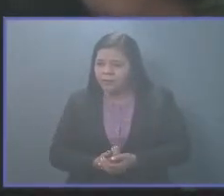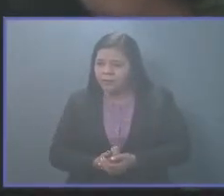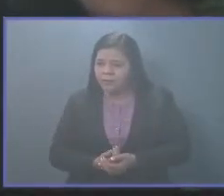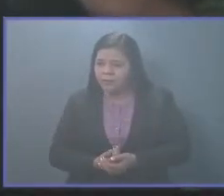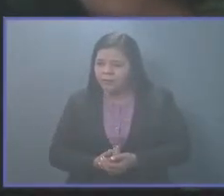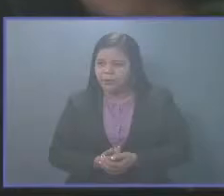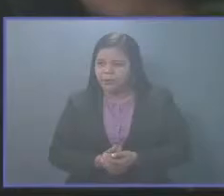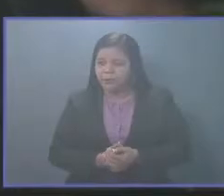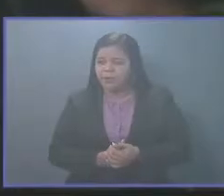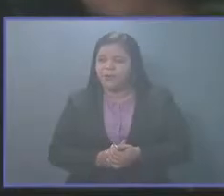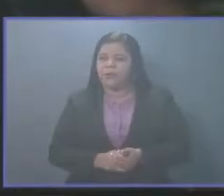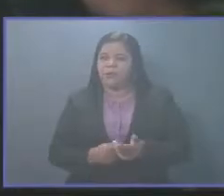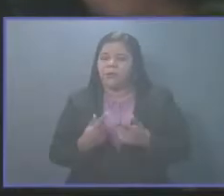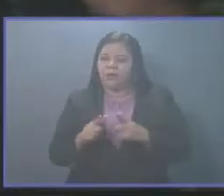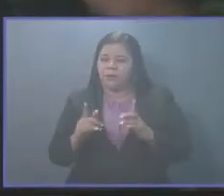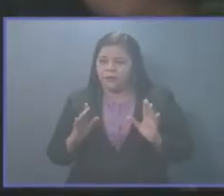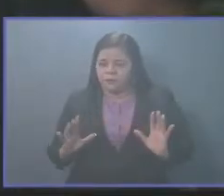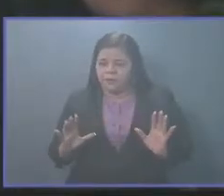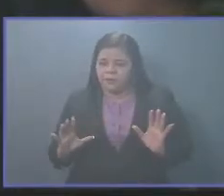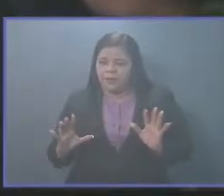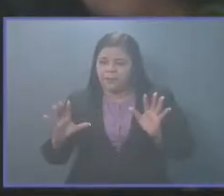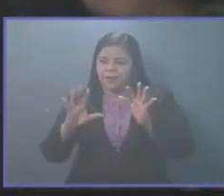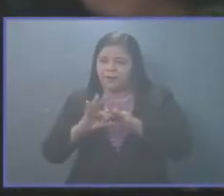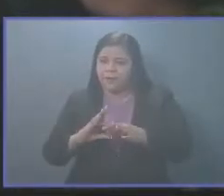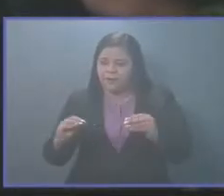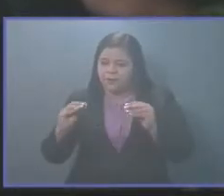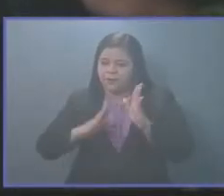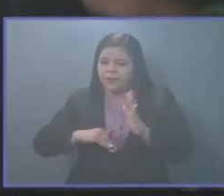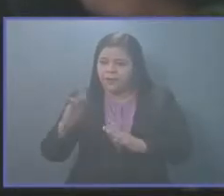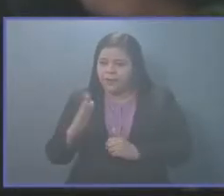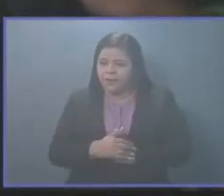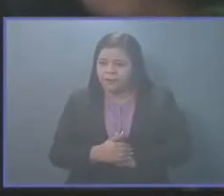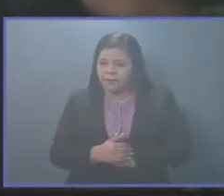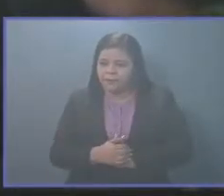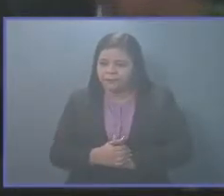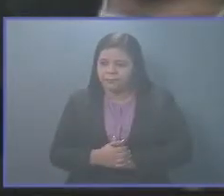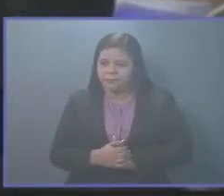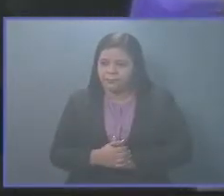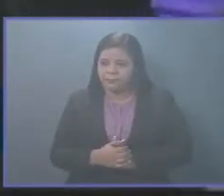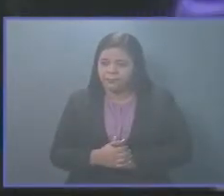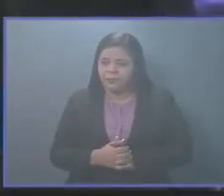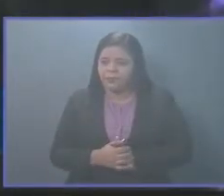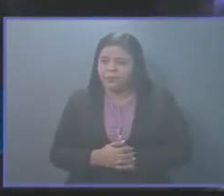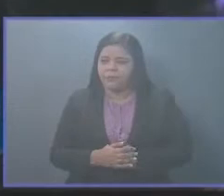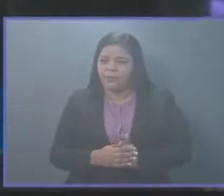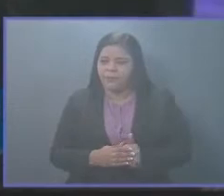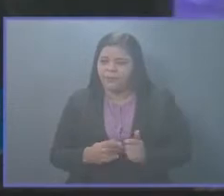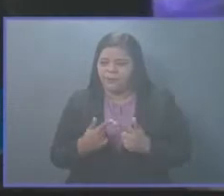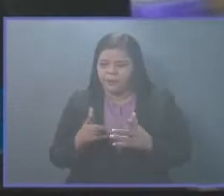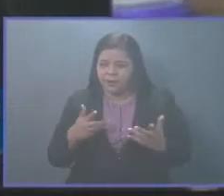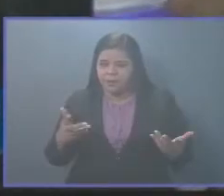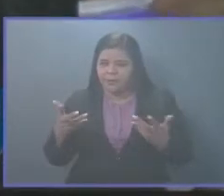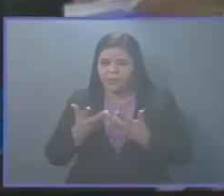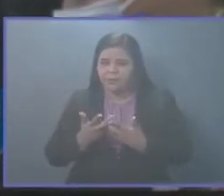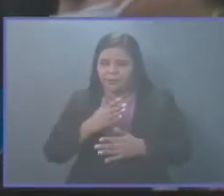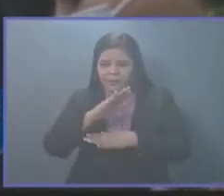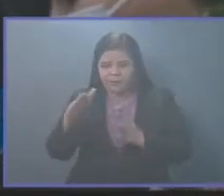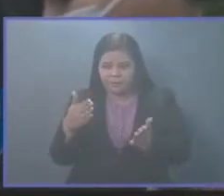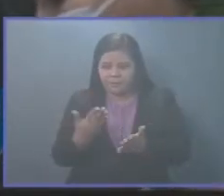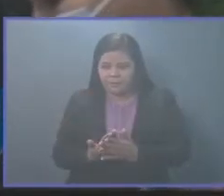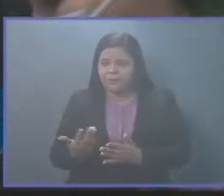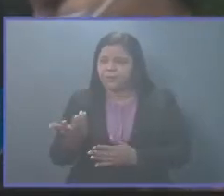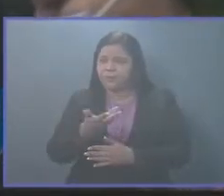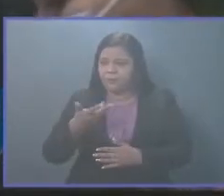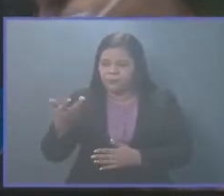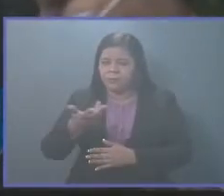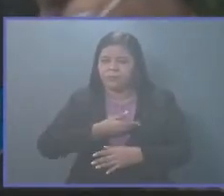cantidad destinada para medidas estrictamente sanitarias? Esa es una pregunta que me estoy permitiendo hacer.